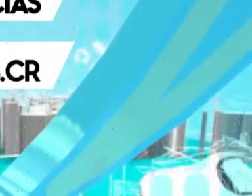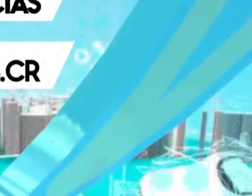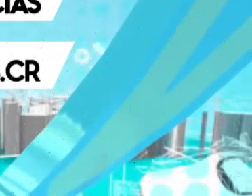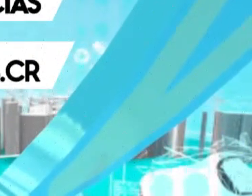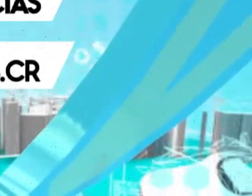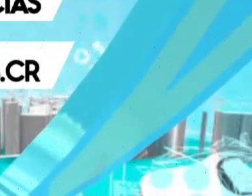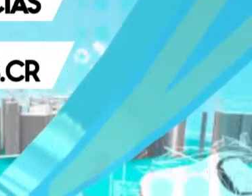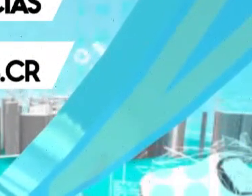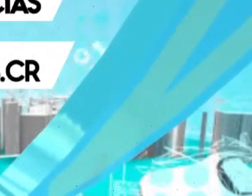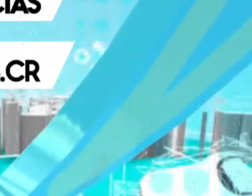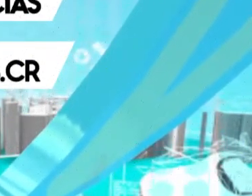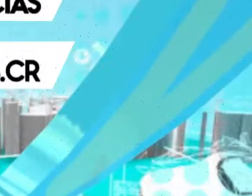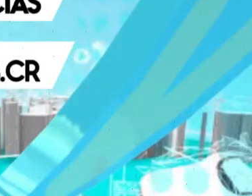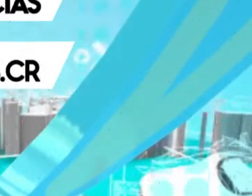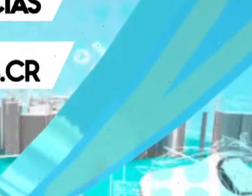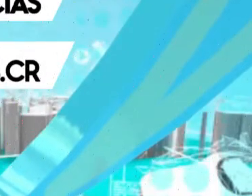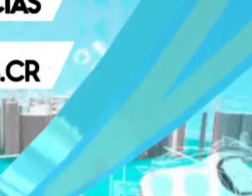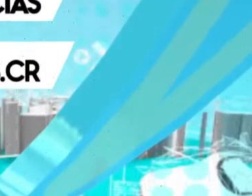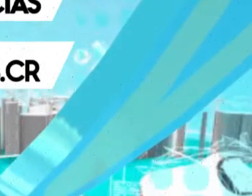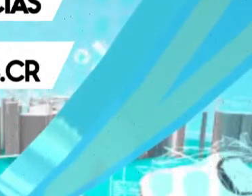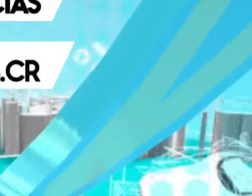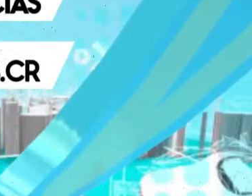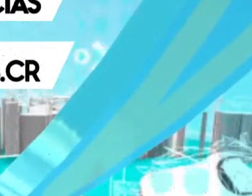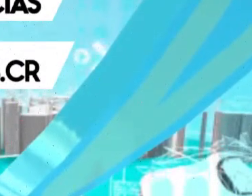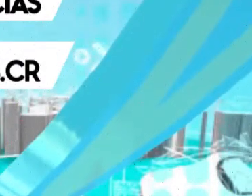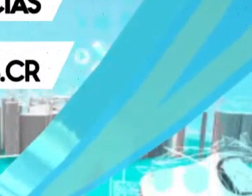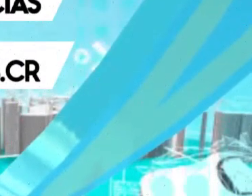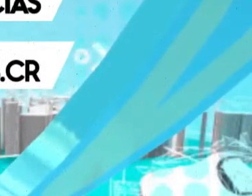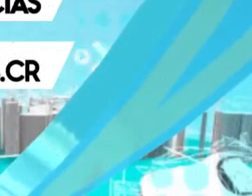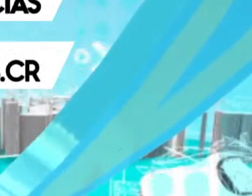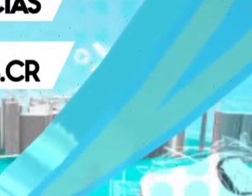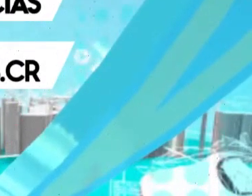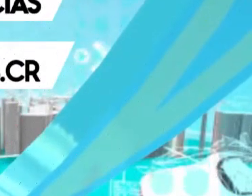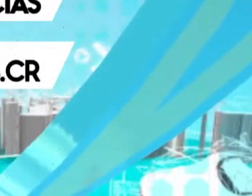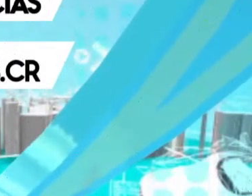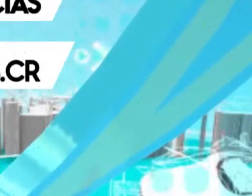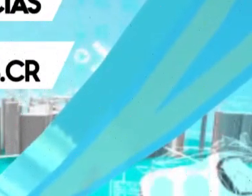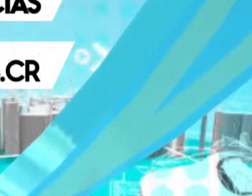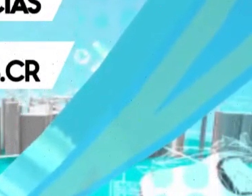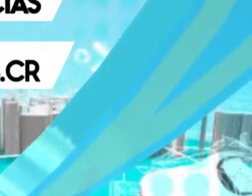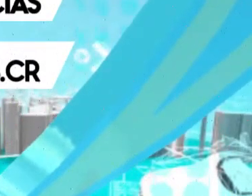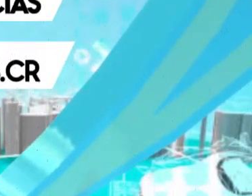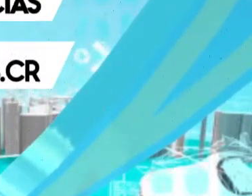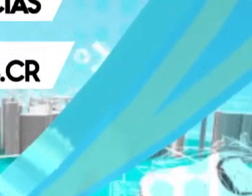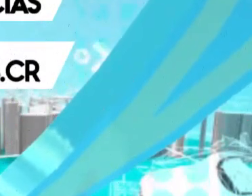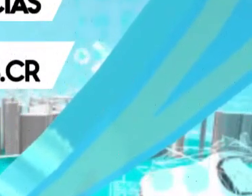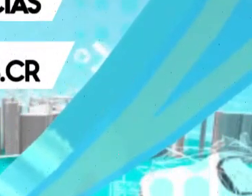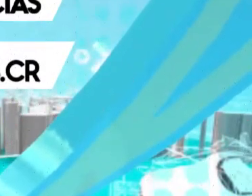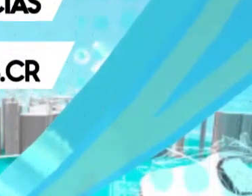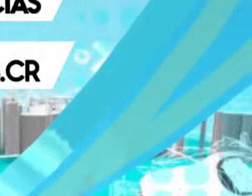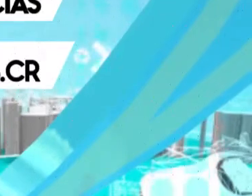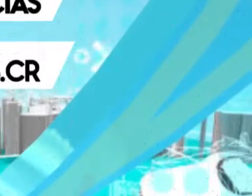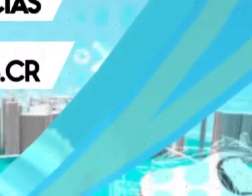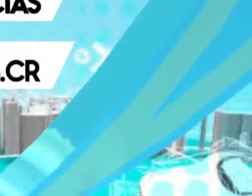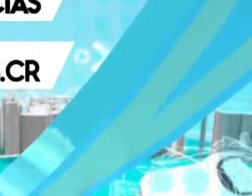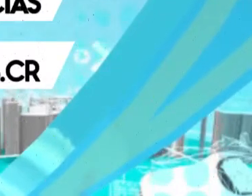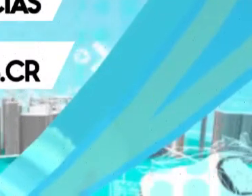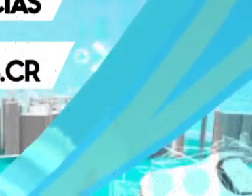noche sobre el robo de combustible. Ya lo sabe, todas las preguntas que usted tenga que hacer sobre el tema lo puede hacer en nuestras redes sociales.